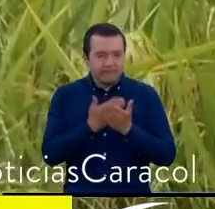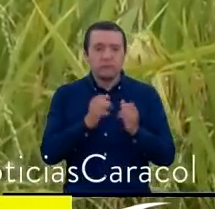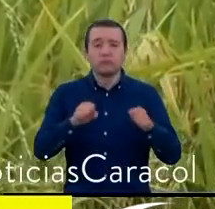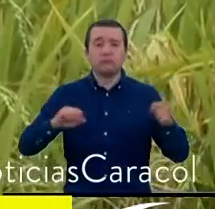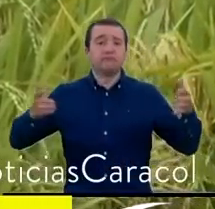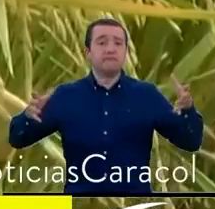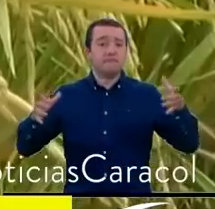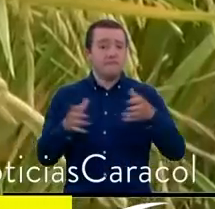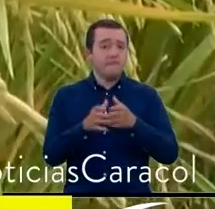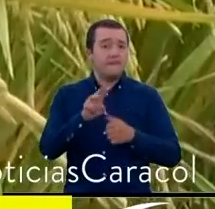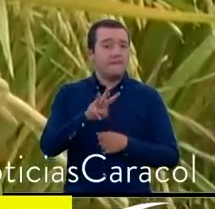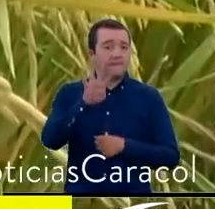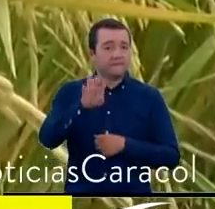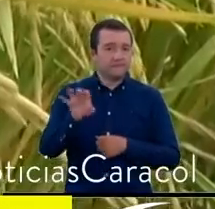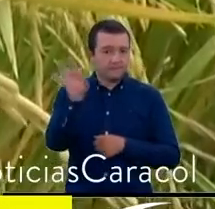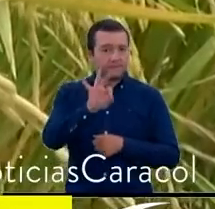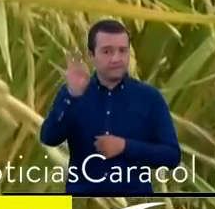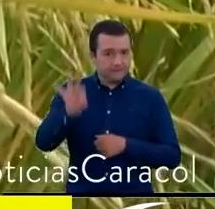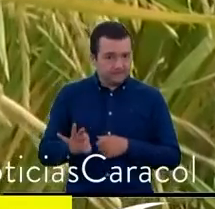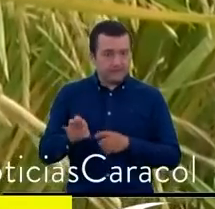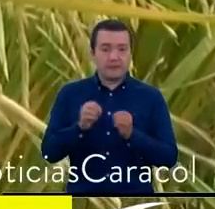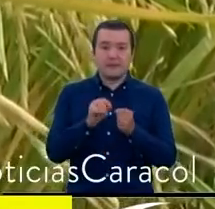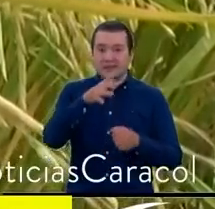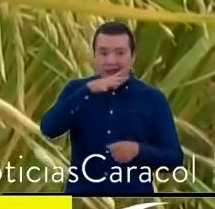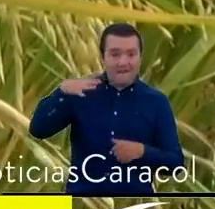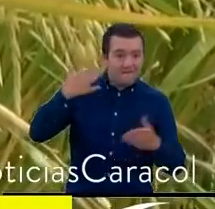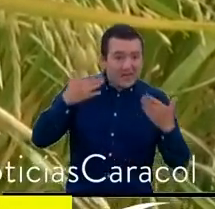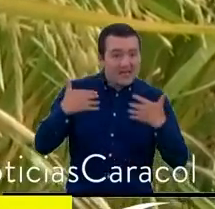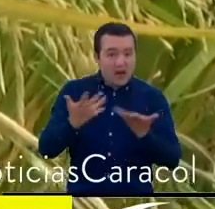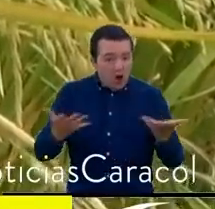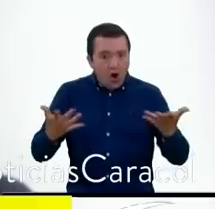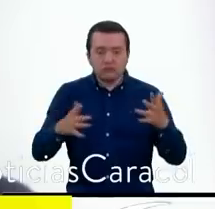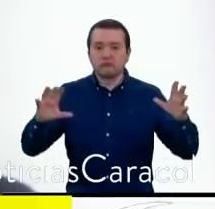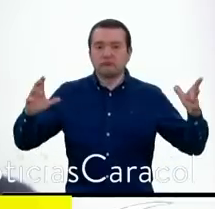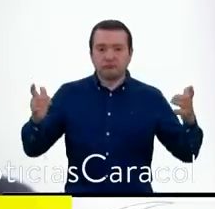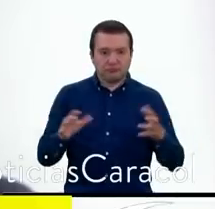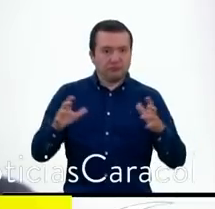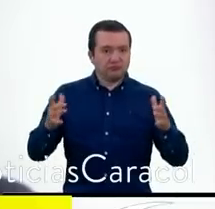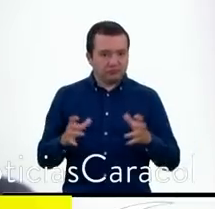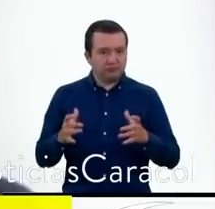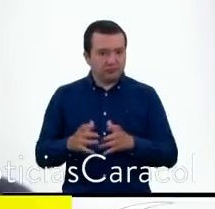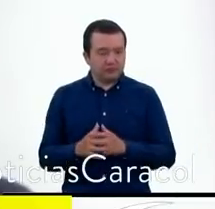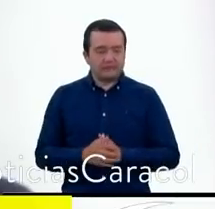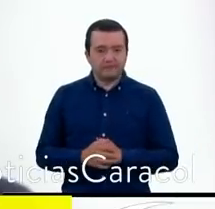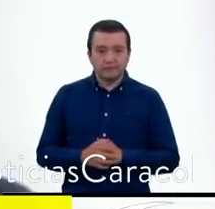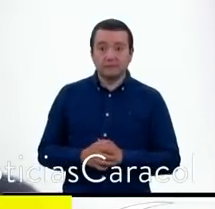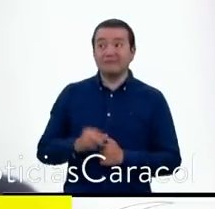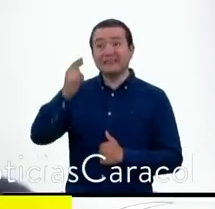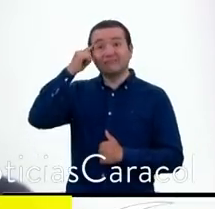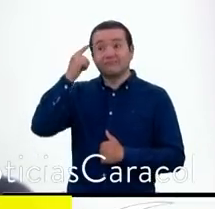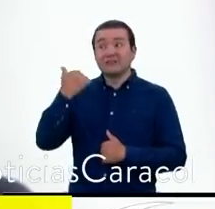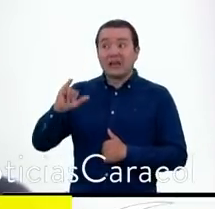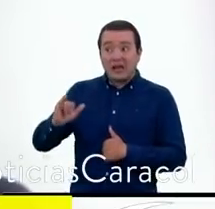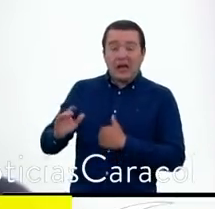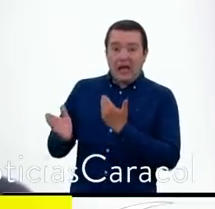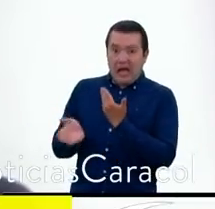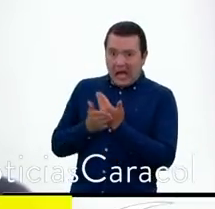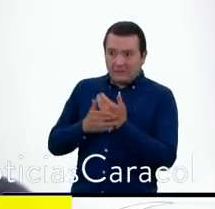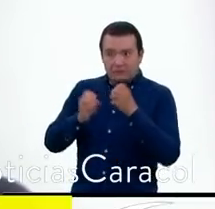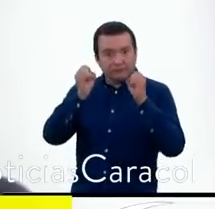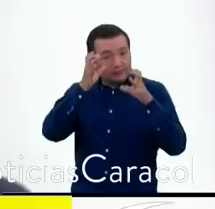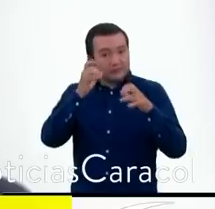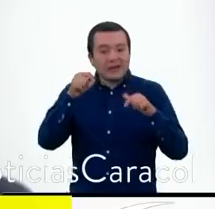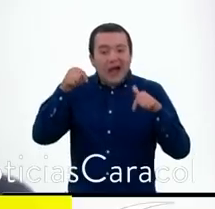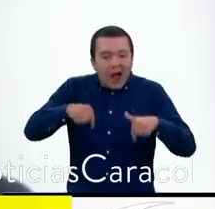sembradas, número de productores y fincas de producción. Estamos avisados, si no hacemos nada desde hoy, vamos a tener problemas